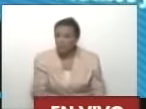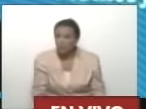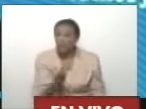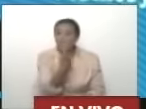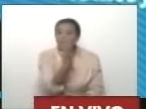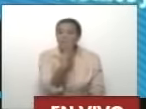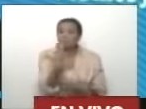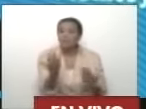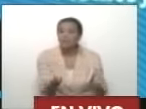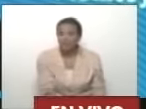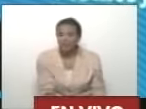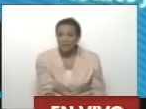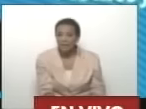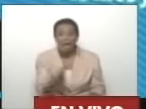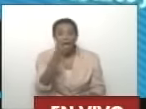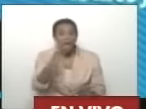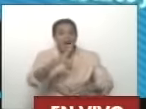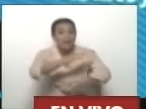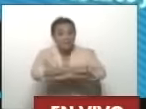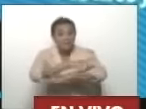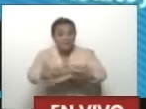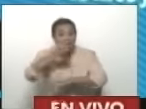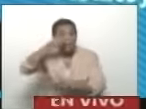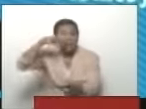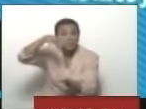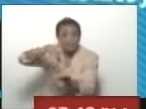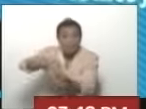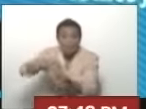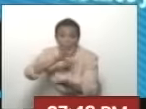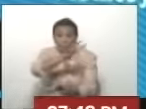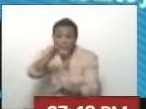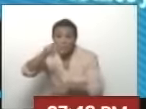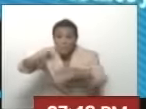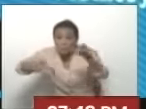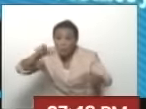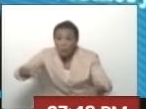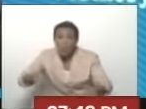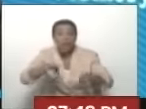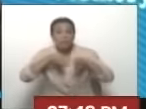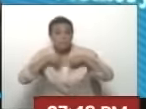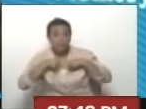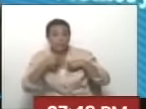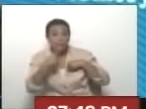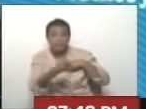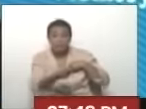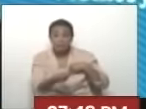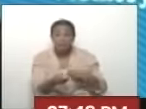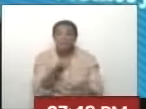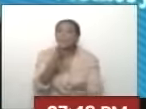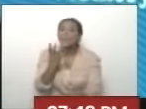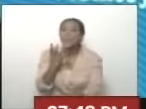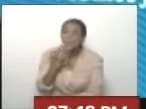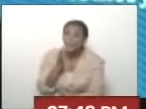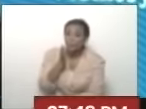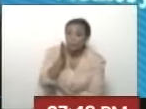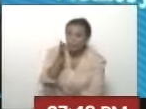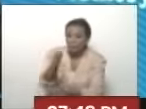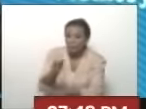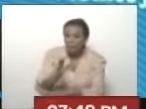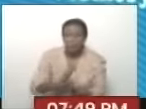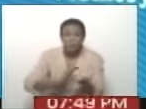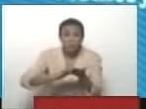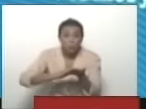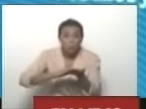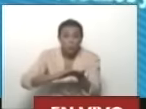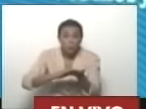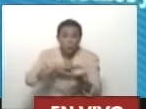falta el consentimiento del Estado, del país. Si usted va a resolver